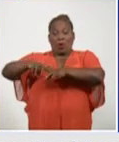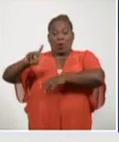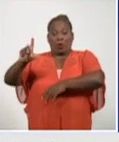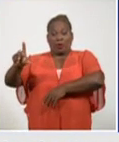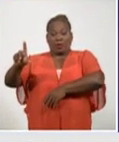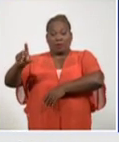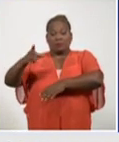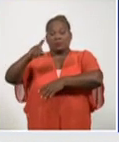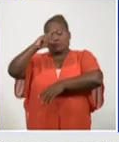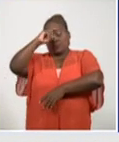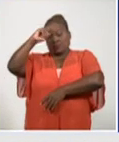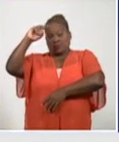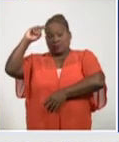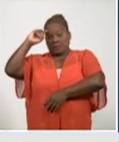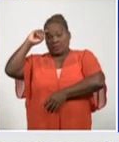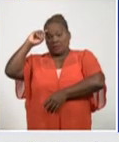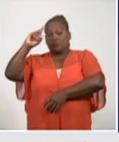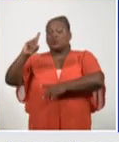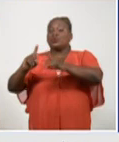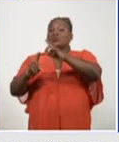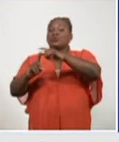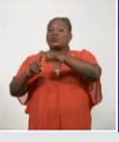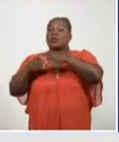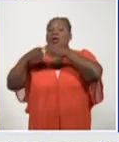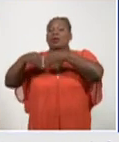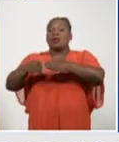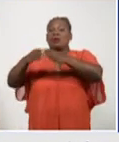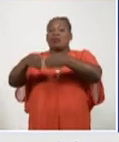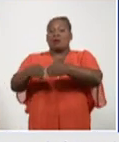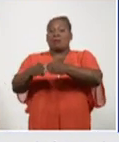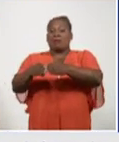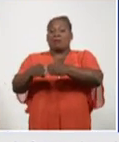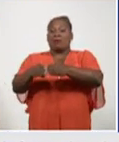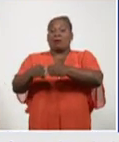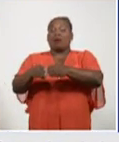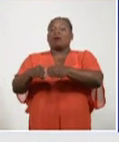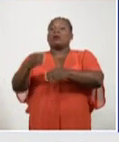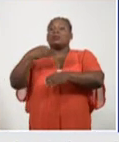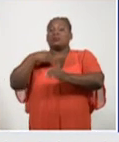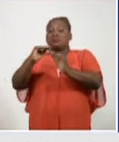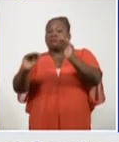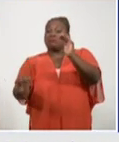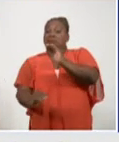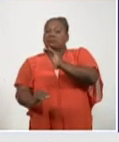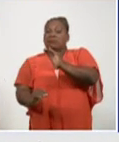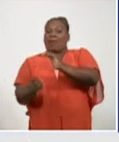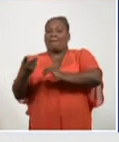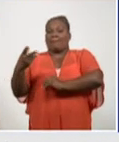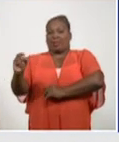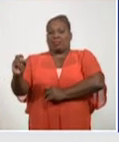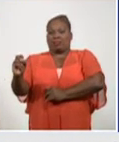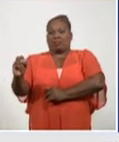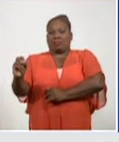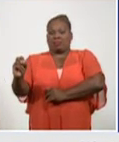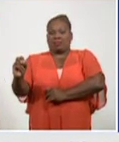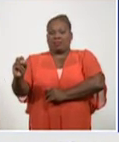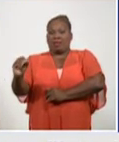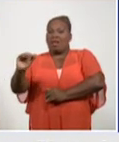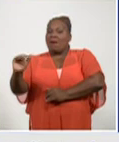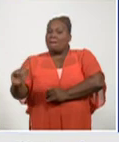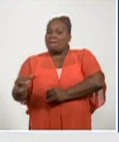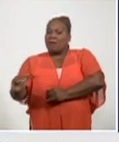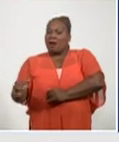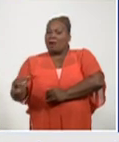Santi Espíritus, Las Tunas y Granma, con tasas inferiores a 20. La más baja, la